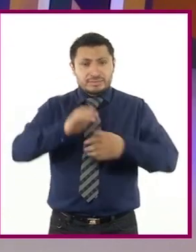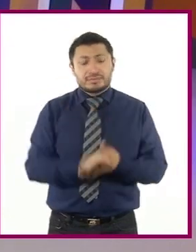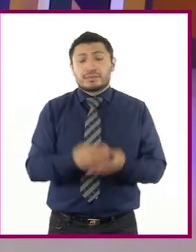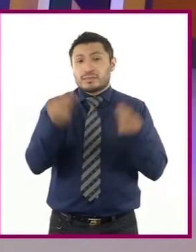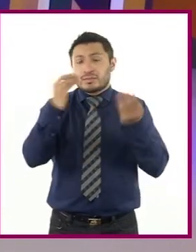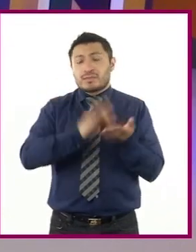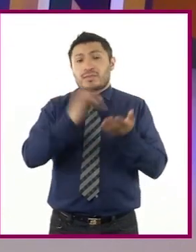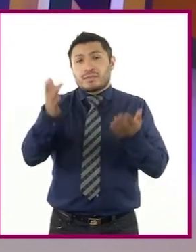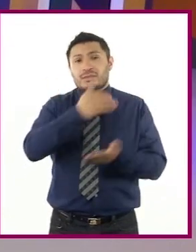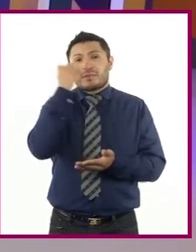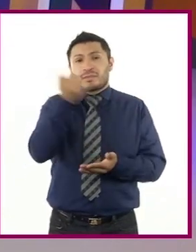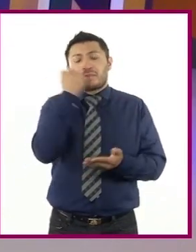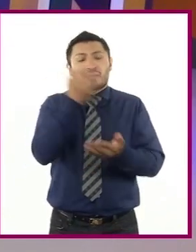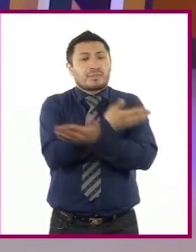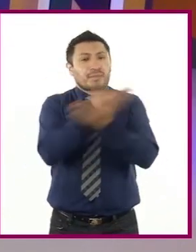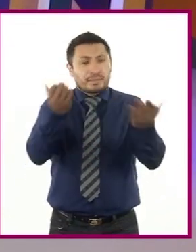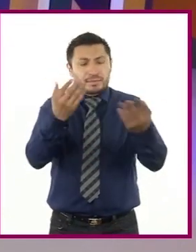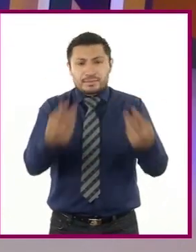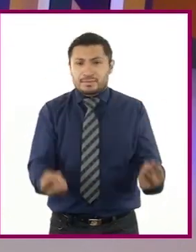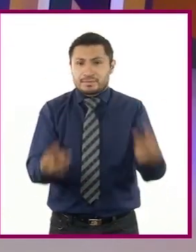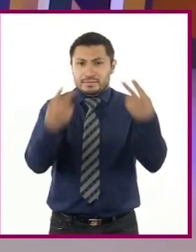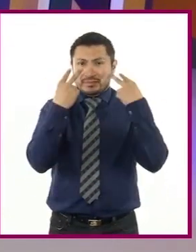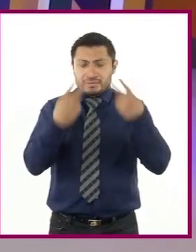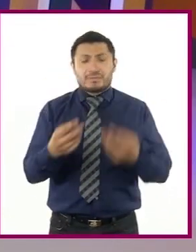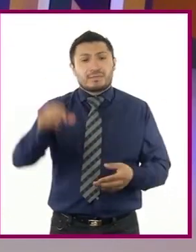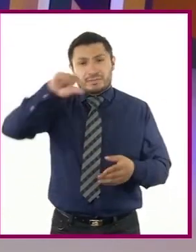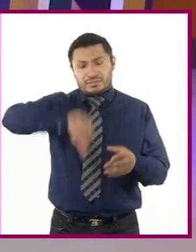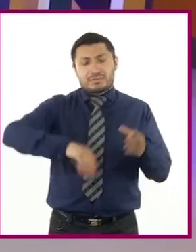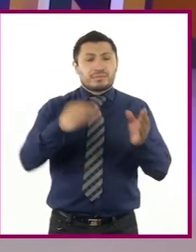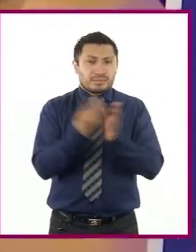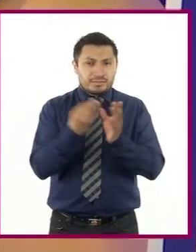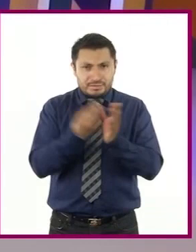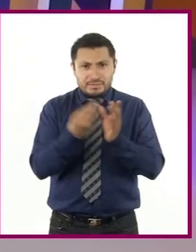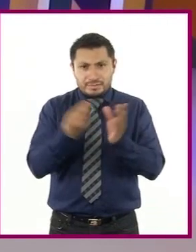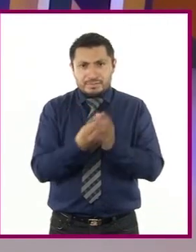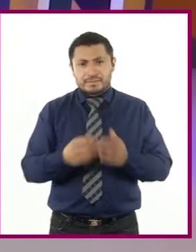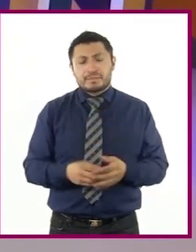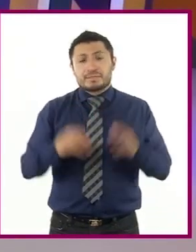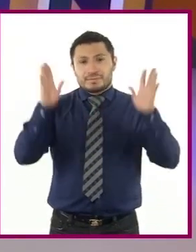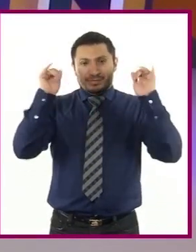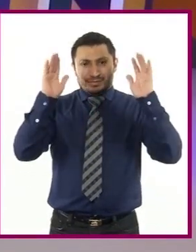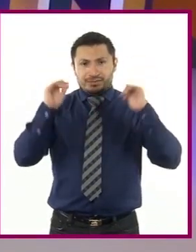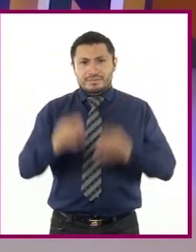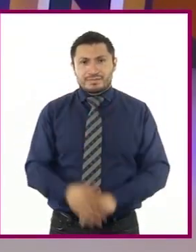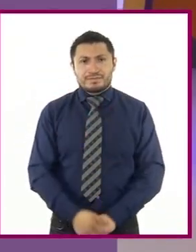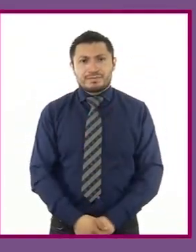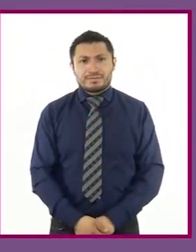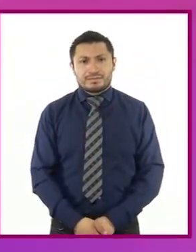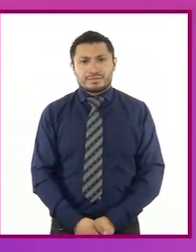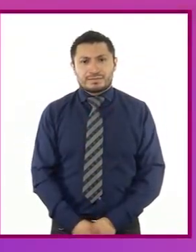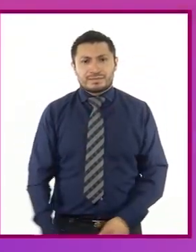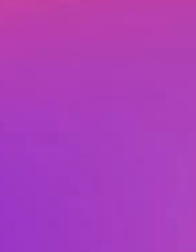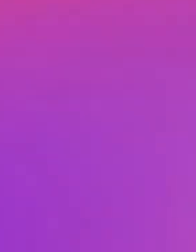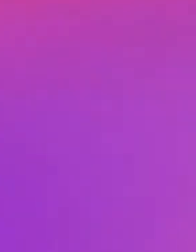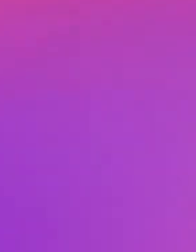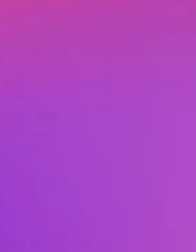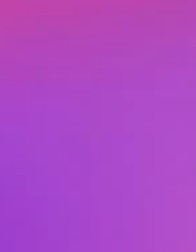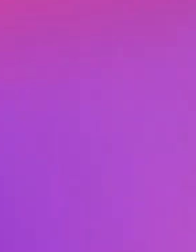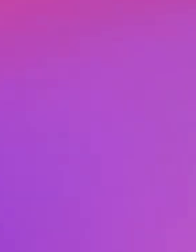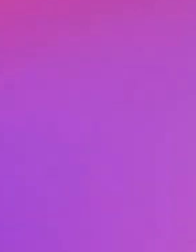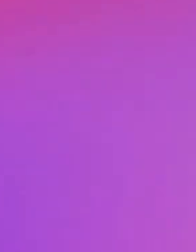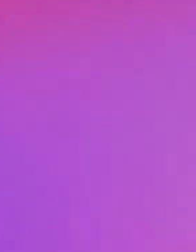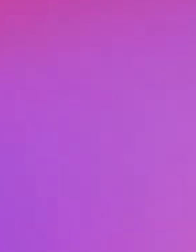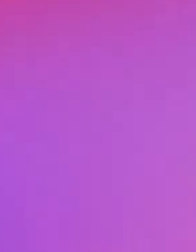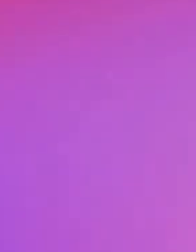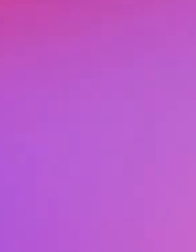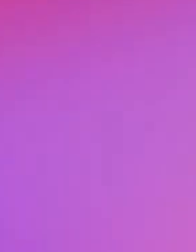Muchas gracias a las alumnas y los alumnos que me acompañaron en esta sesión. Hasta la próxima. Si tienes